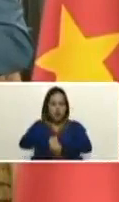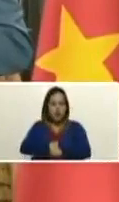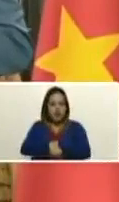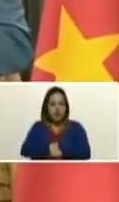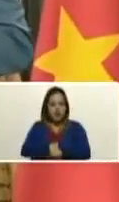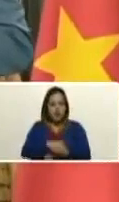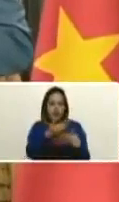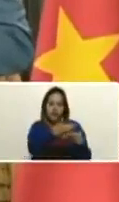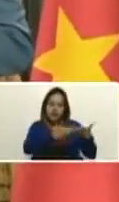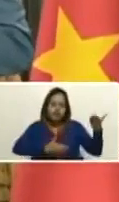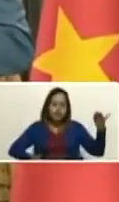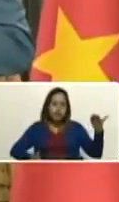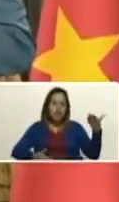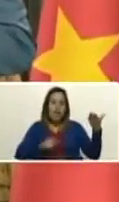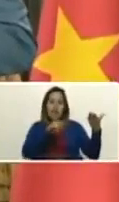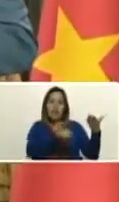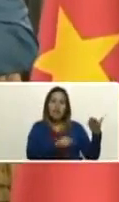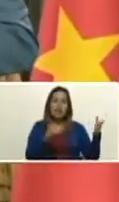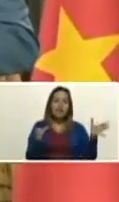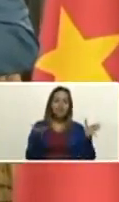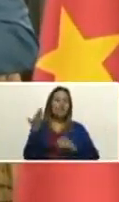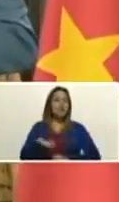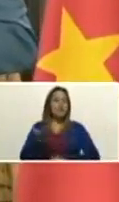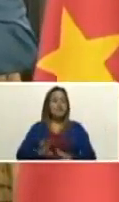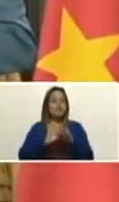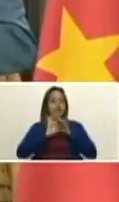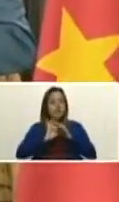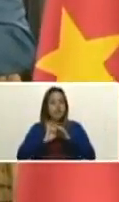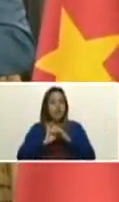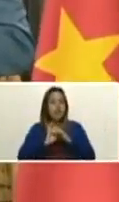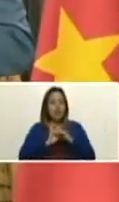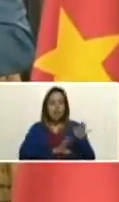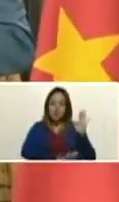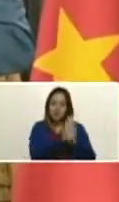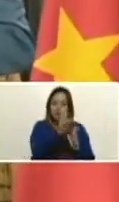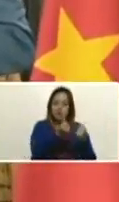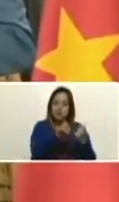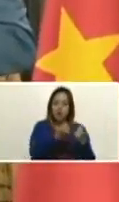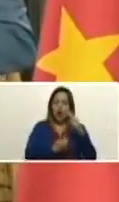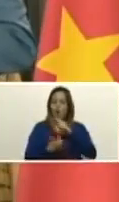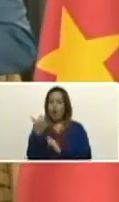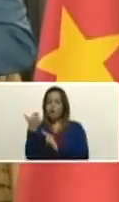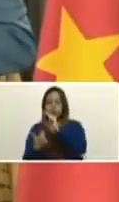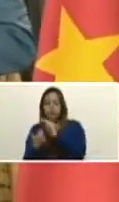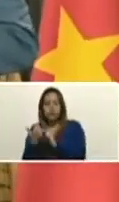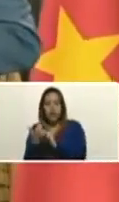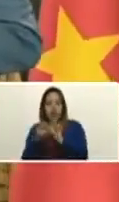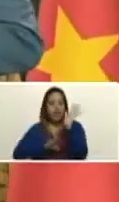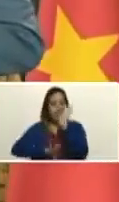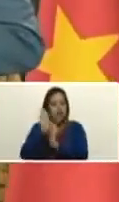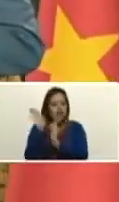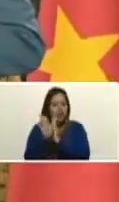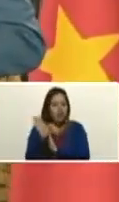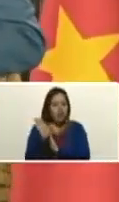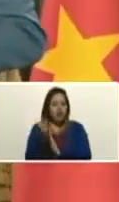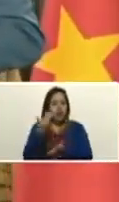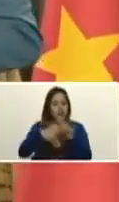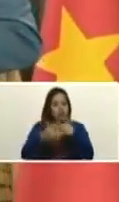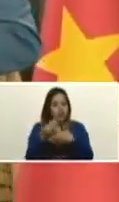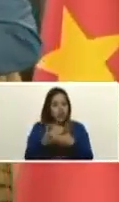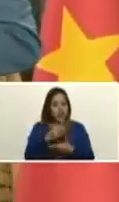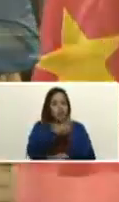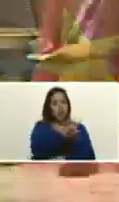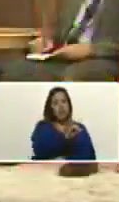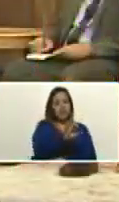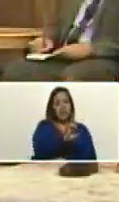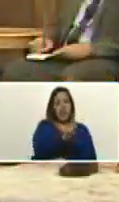y documentos de esta poderosa alianza productiva, constructiva, de crecimiento entre Vietnam y